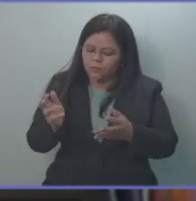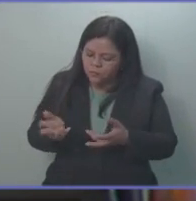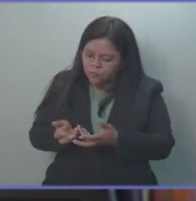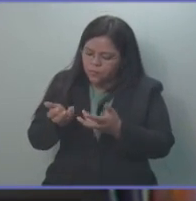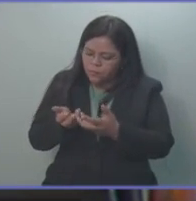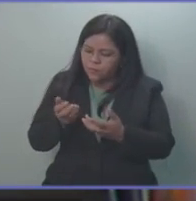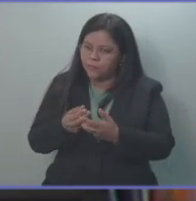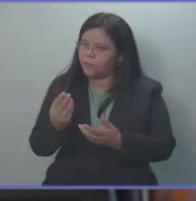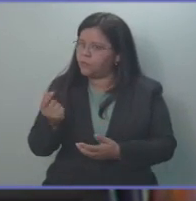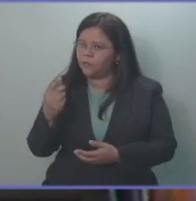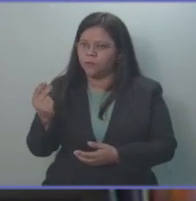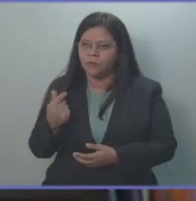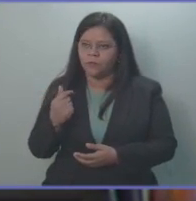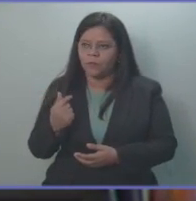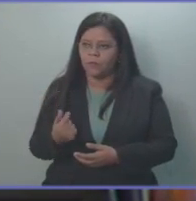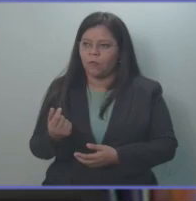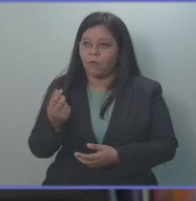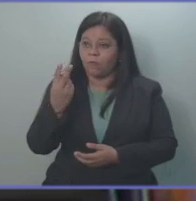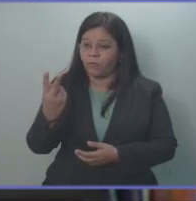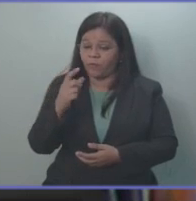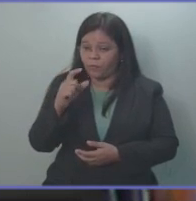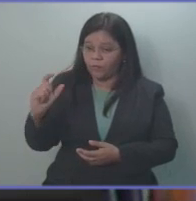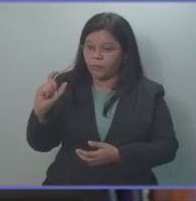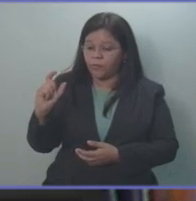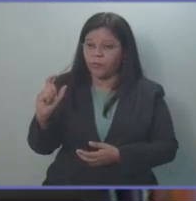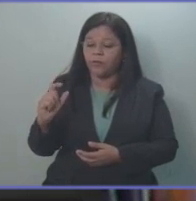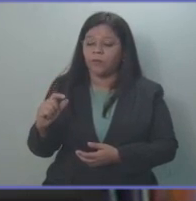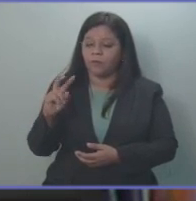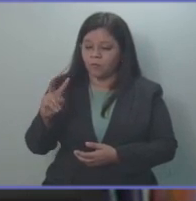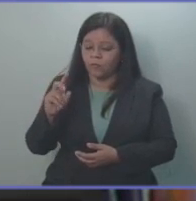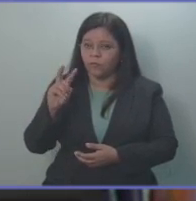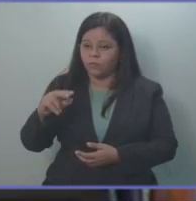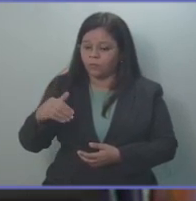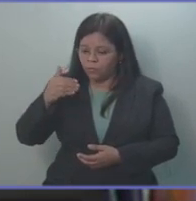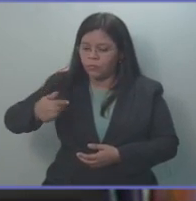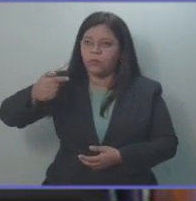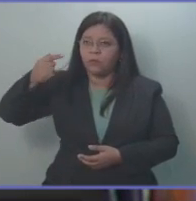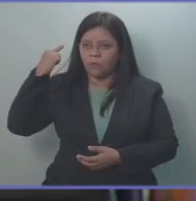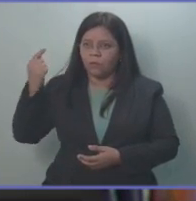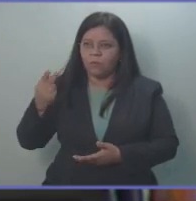hace 2 años se terminó de escriturar parte de esas propiedades.